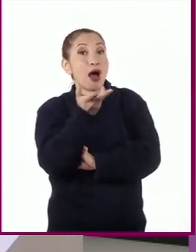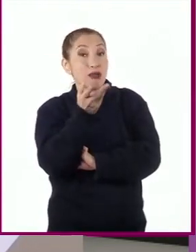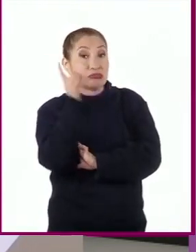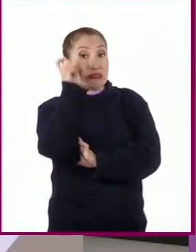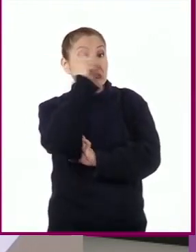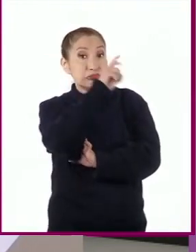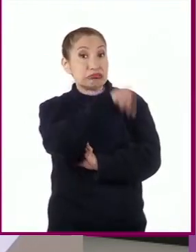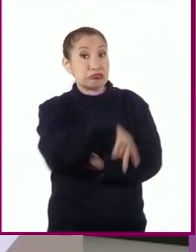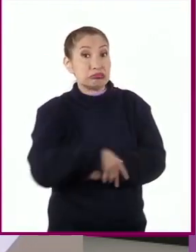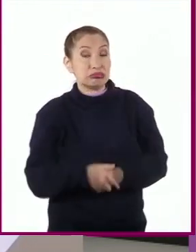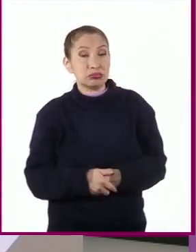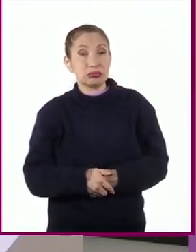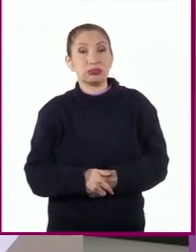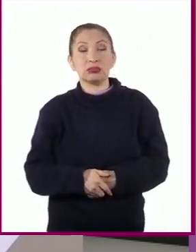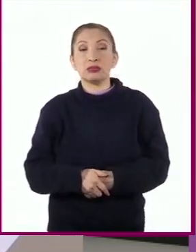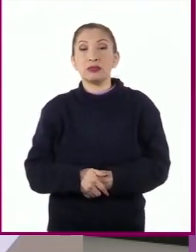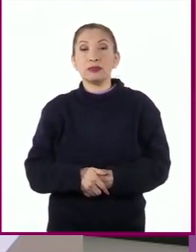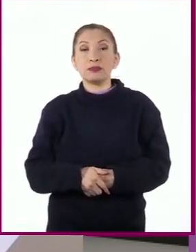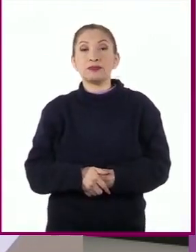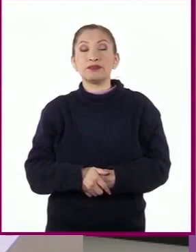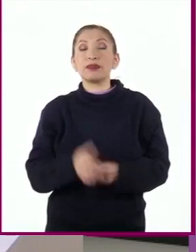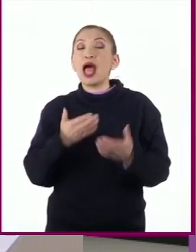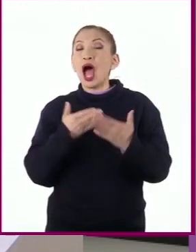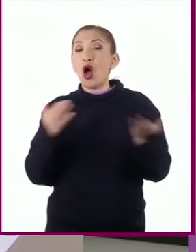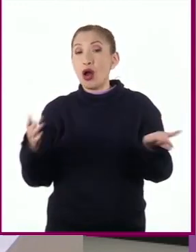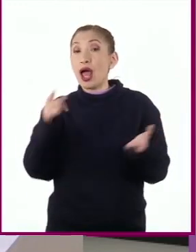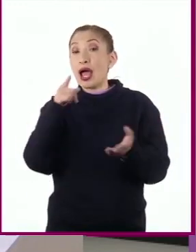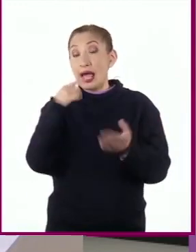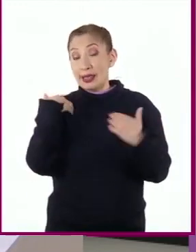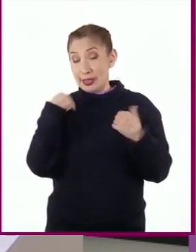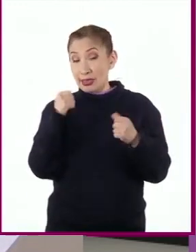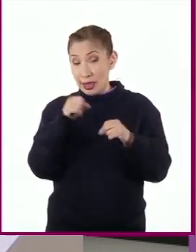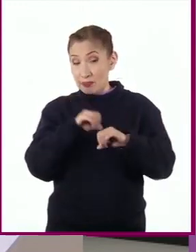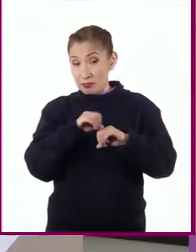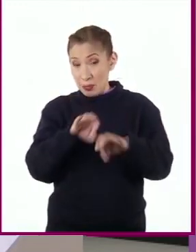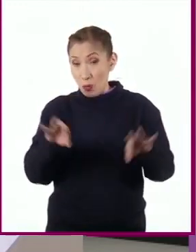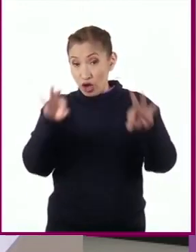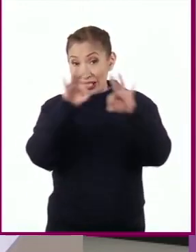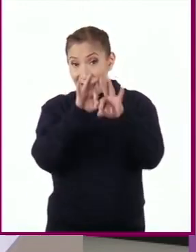muy complicado. ¿Ahora